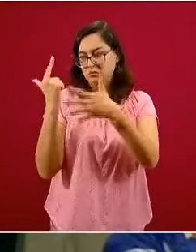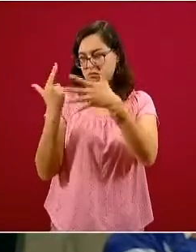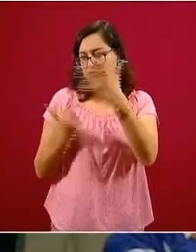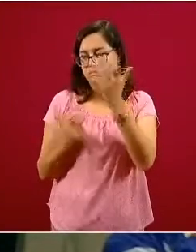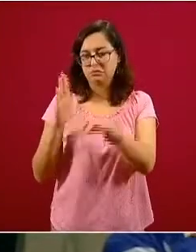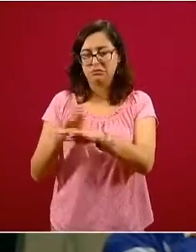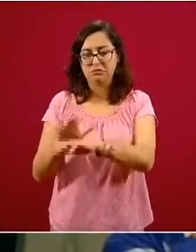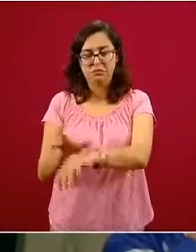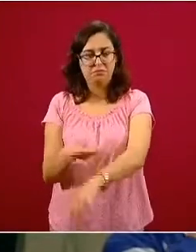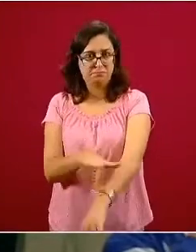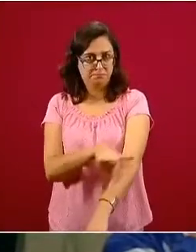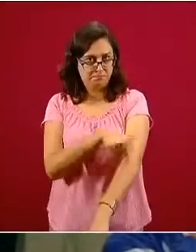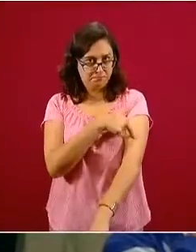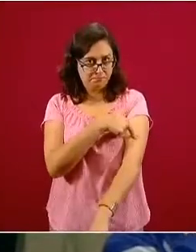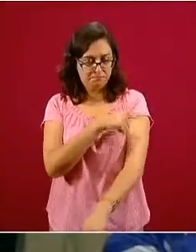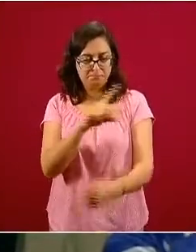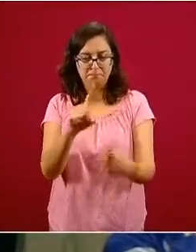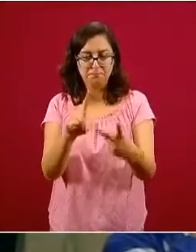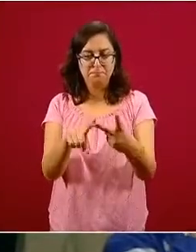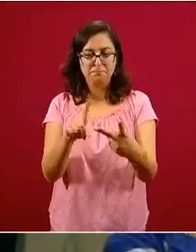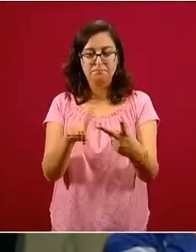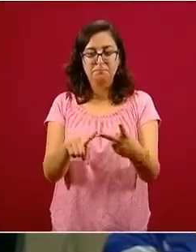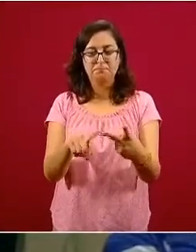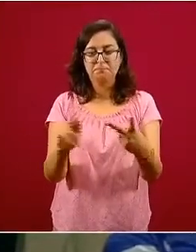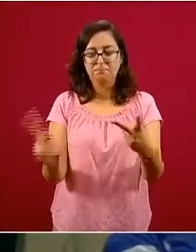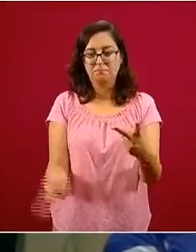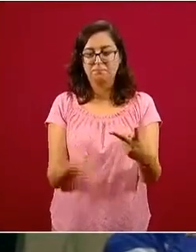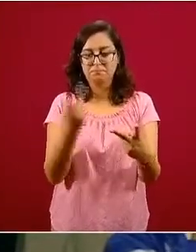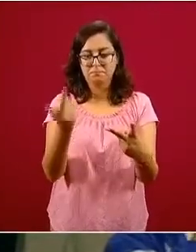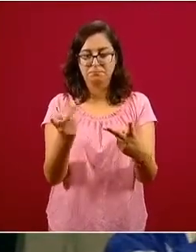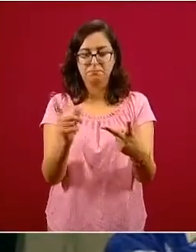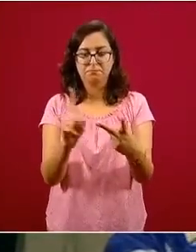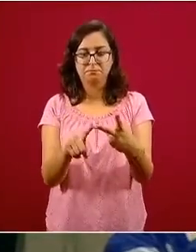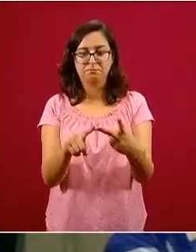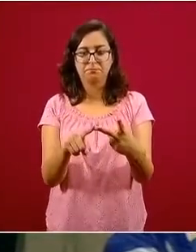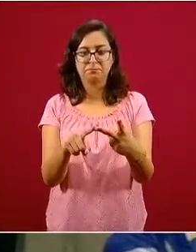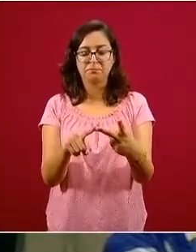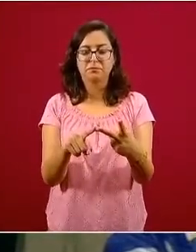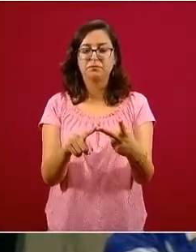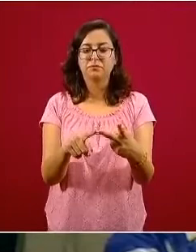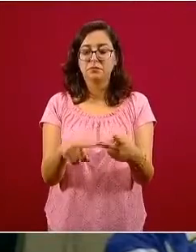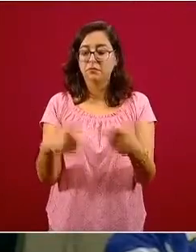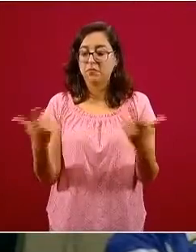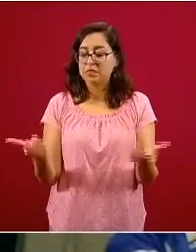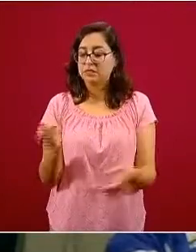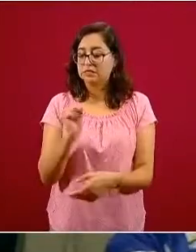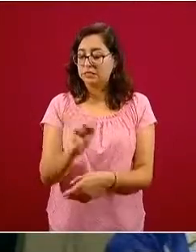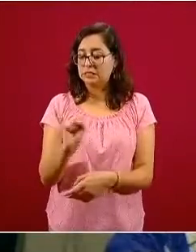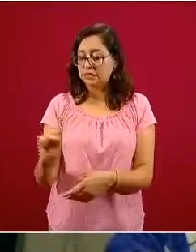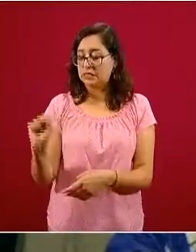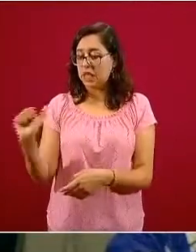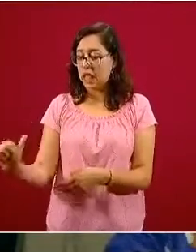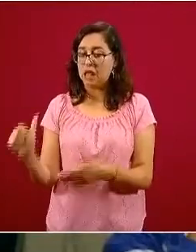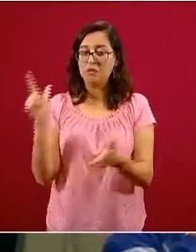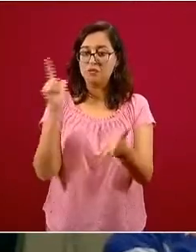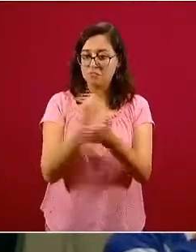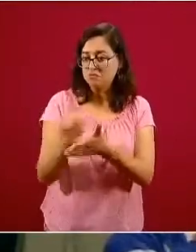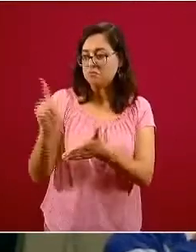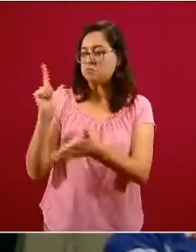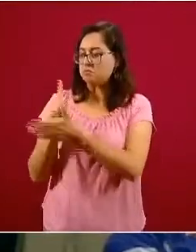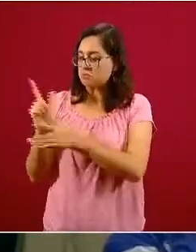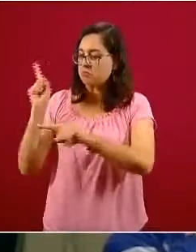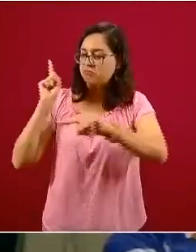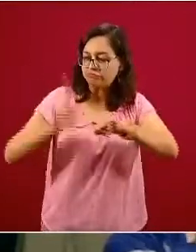extensas. Y la otra pregunta es si dentro de este saneamiento de la Secretaría de Salud, que sabemos que están en